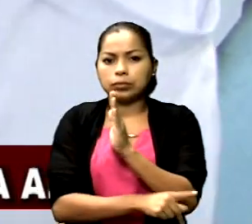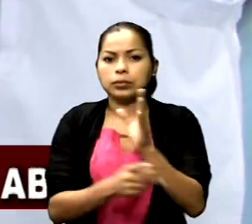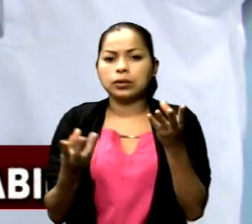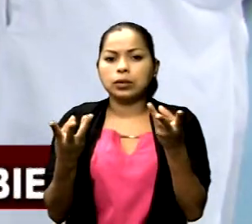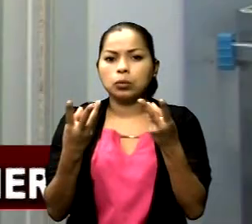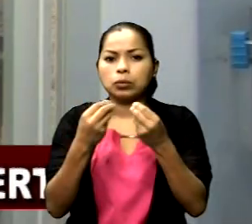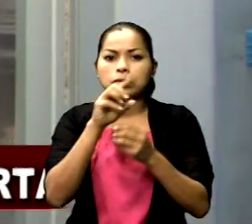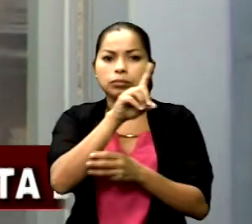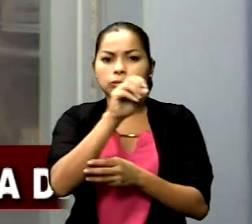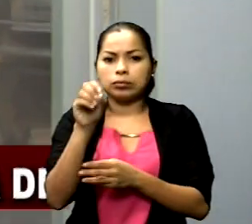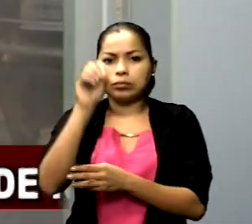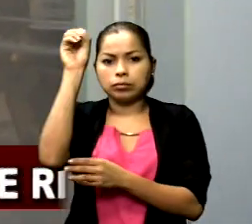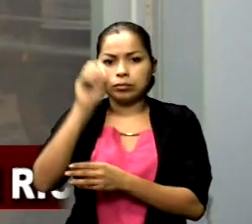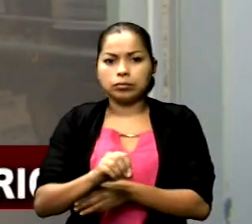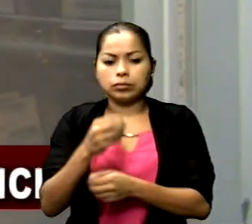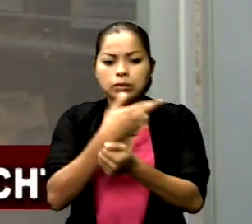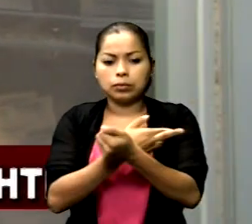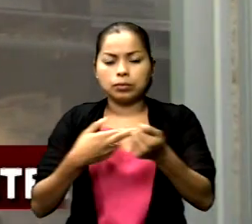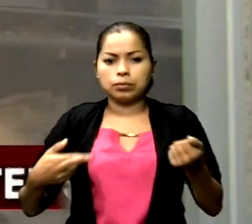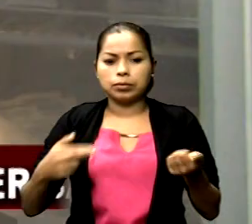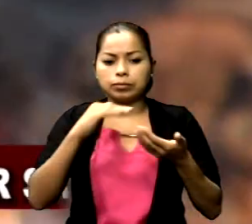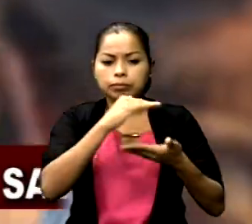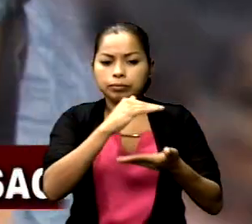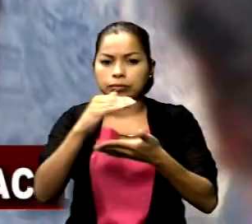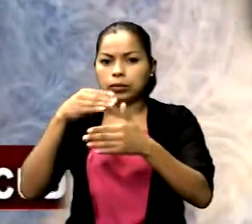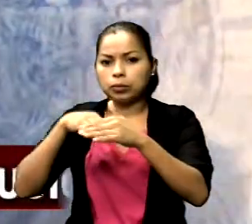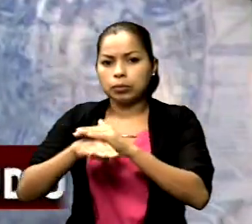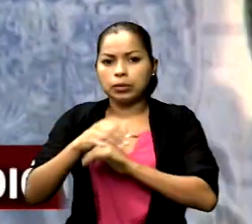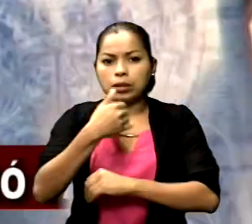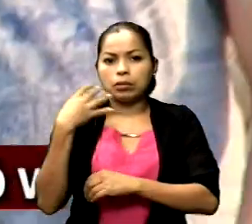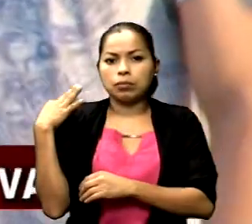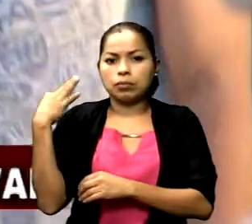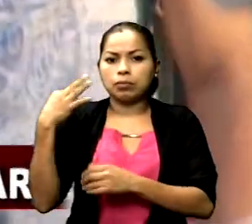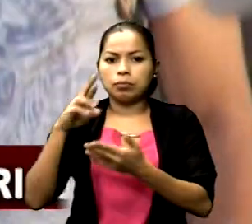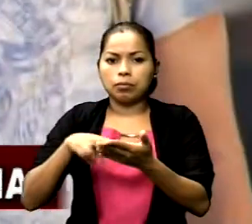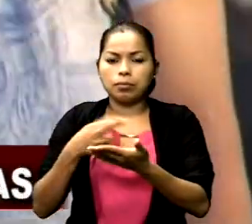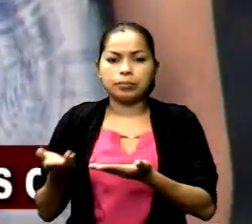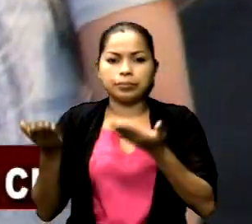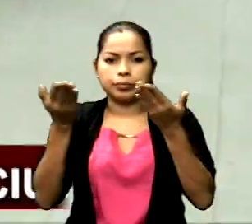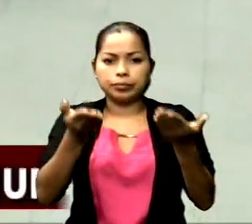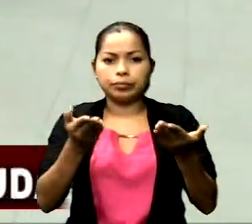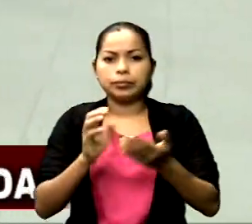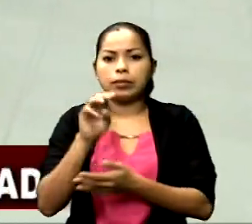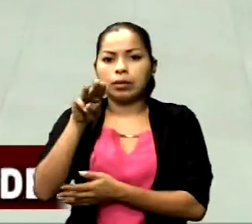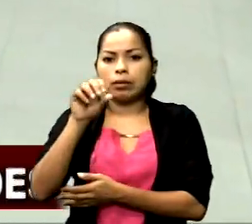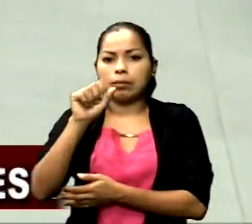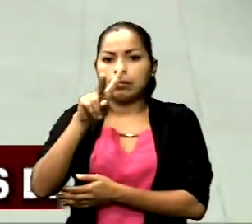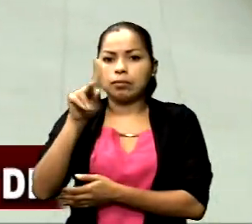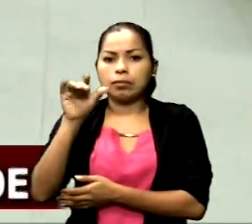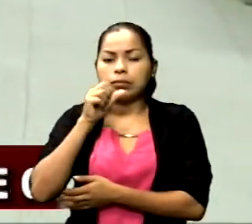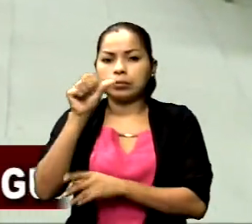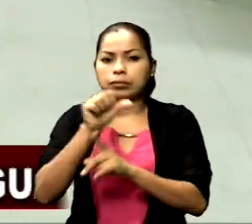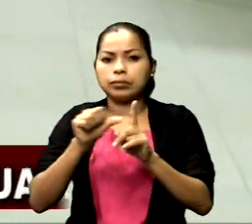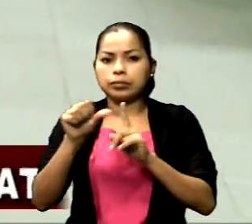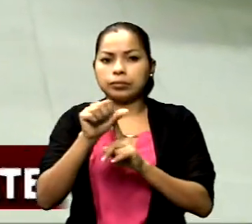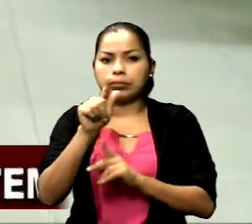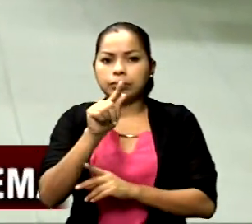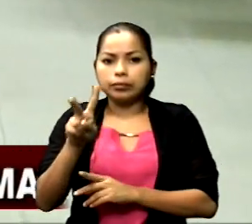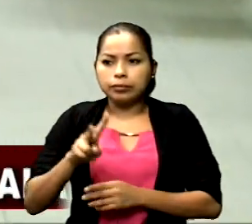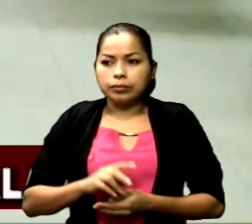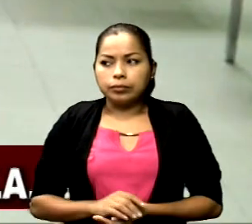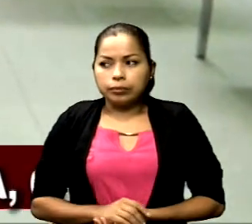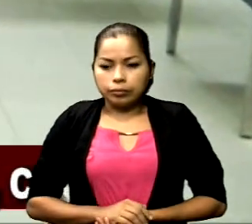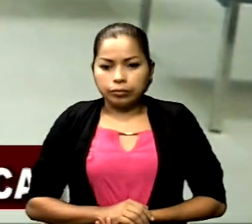reúnen el 100% del suministro de sangre de los donantes de sangre voluntarios. Marvil Estrada, Noticias Asamblea